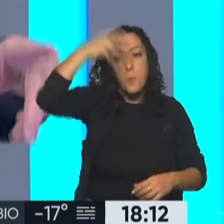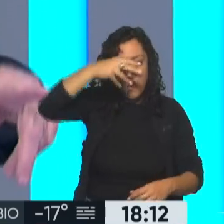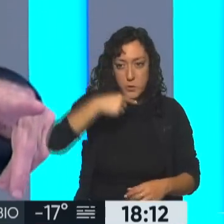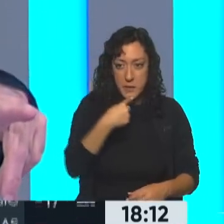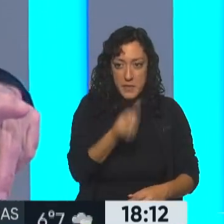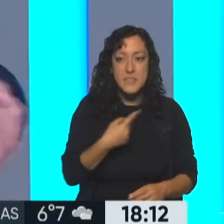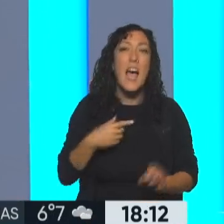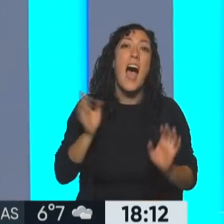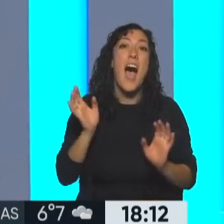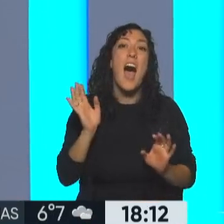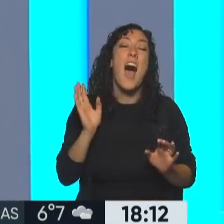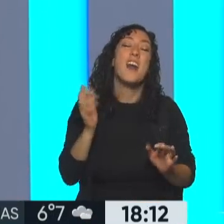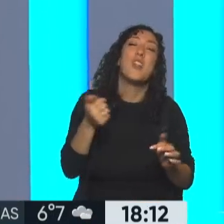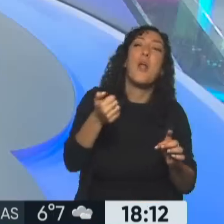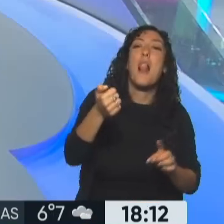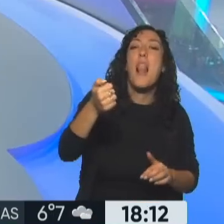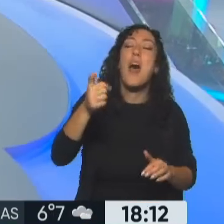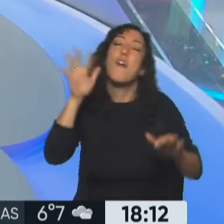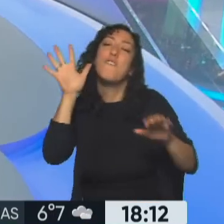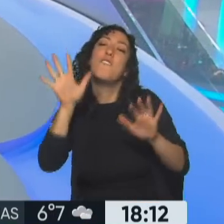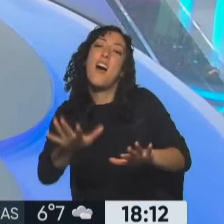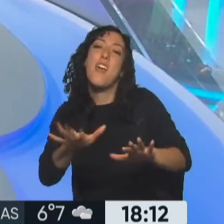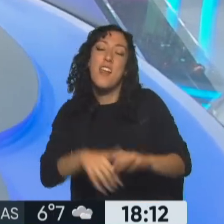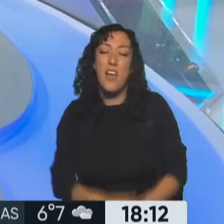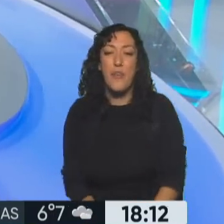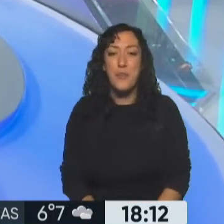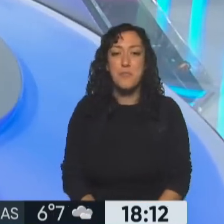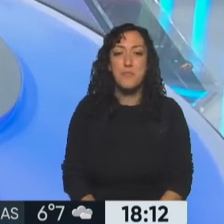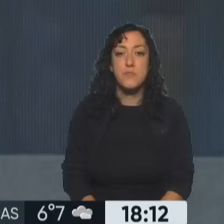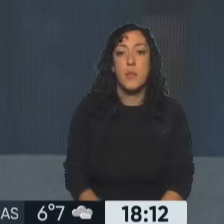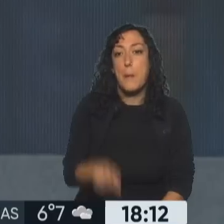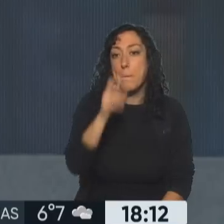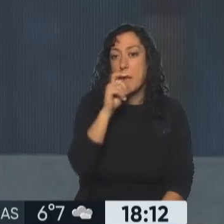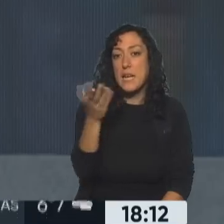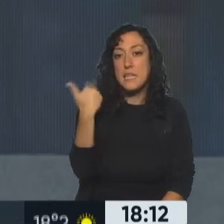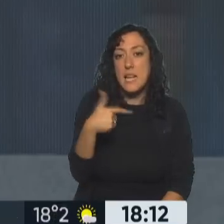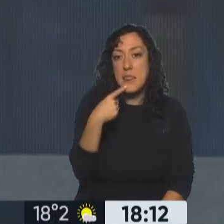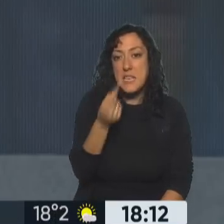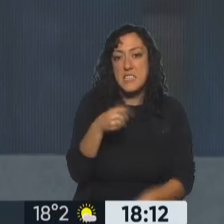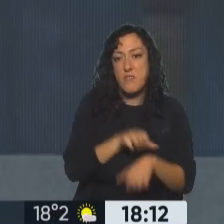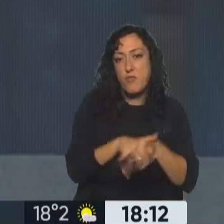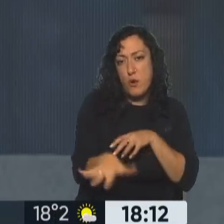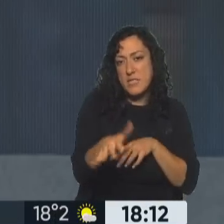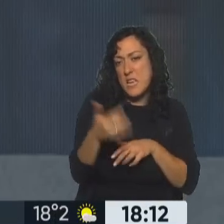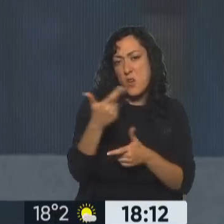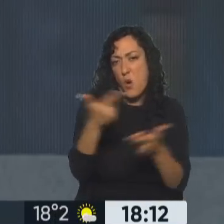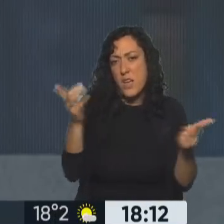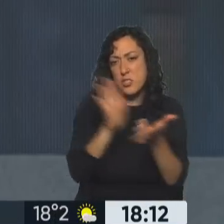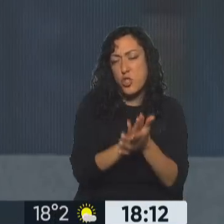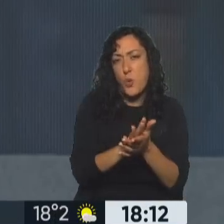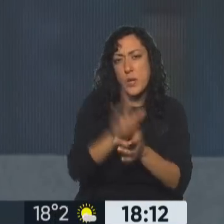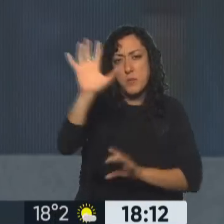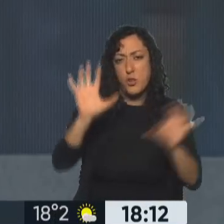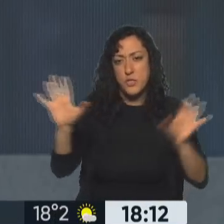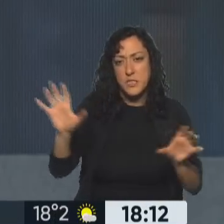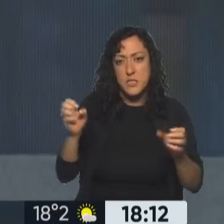lo frené. Pero, discúlpame, además, Néstor, sí, ayer Mauricio Macri dijo que no tenía mucha injerencia lo que pasaba mucha importancia lo que pasaba en las